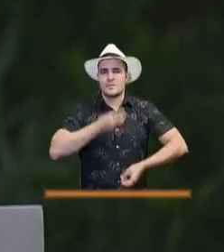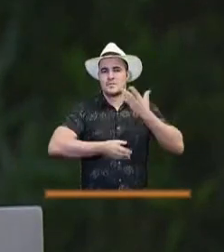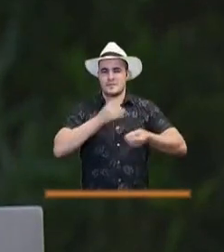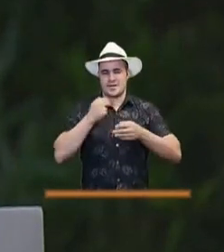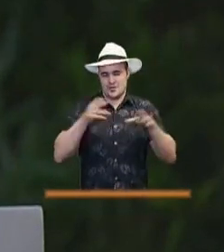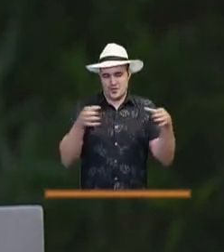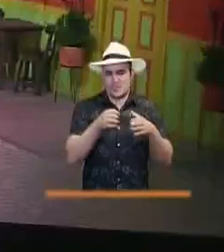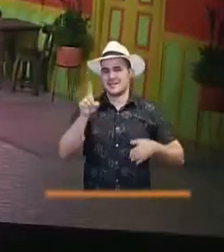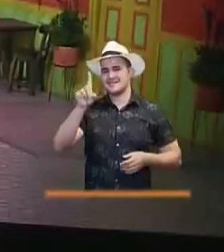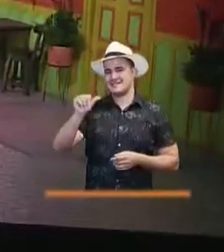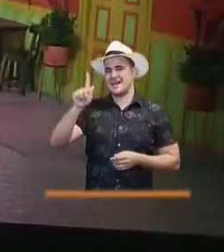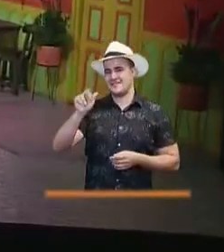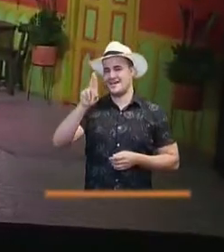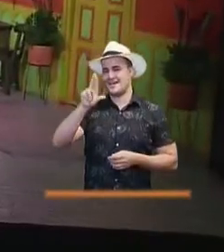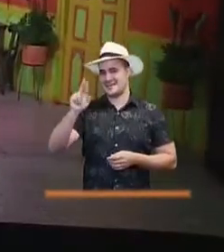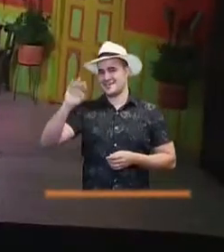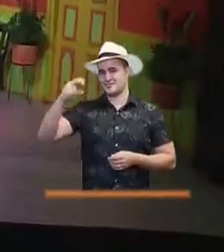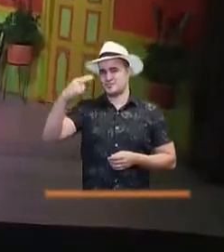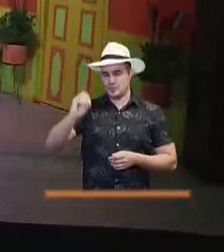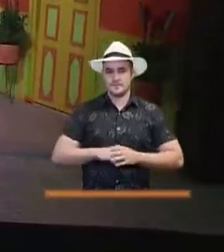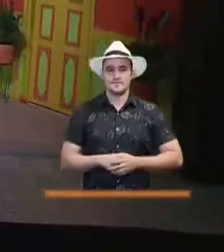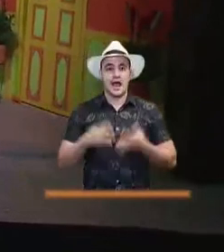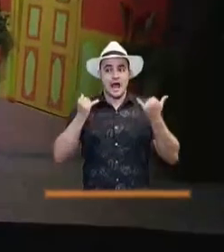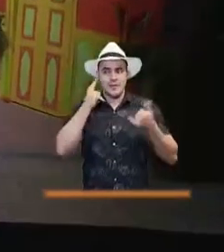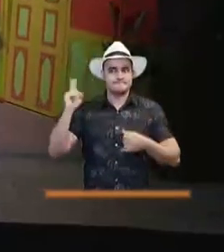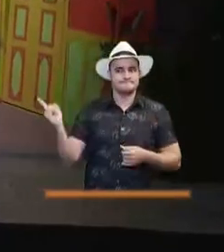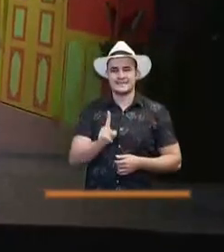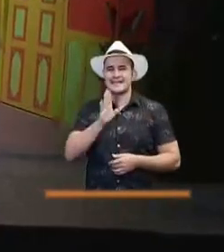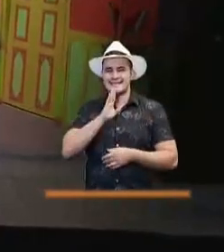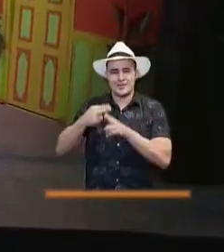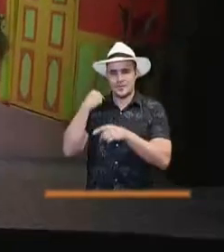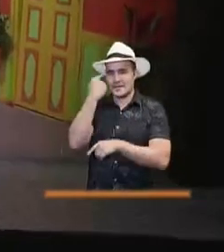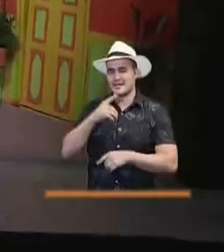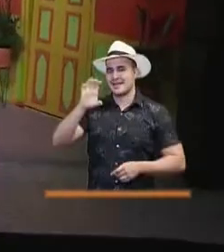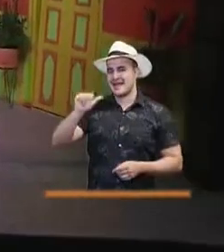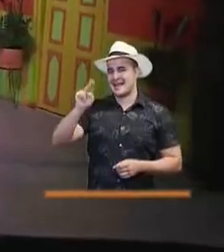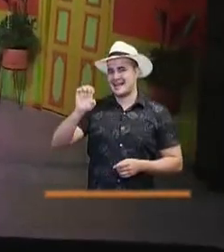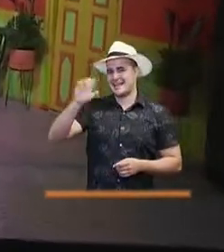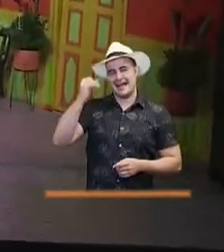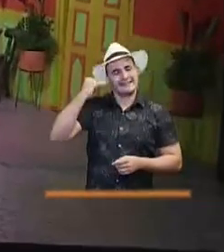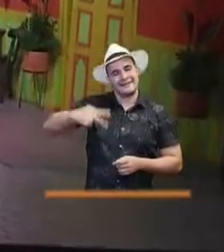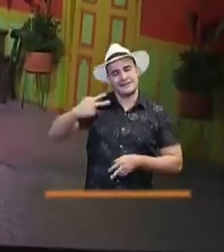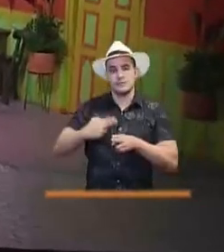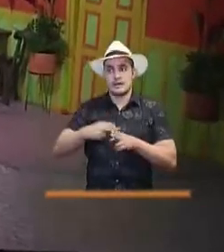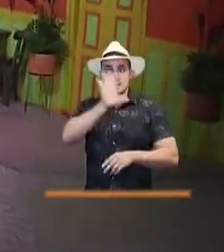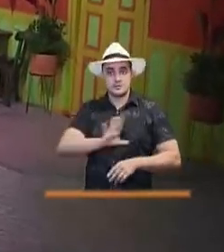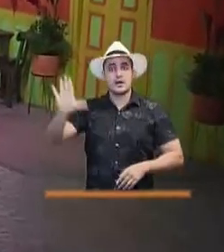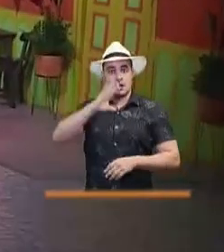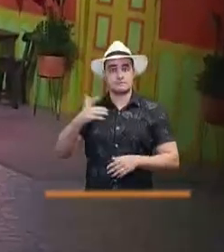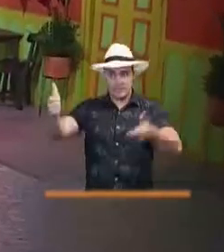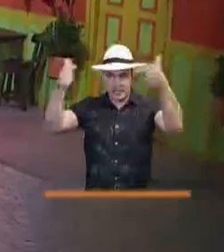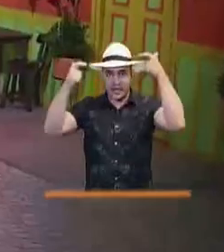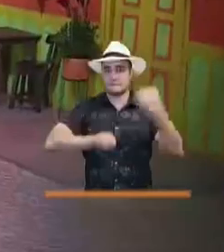Zafarrancho. Es el turno para Juan David Blanco, Caneca. Fue rey nacional infantil y rey de varios festivales